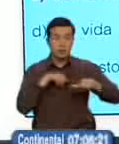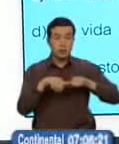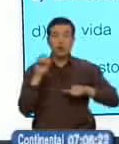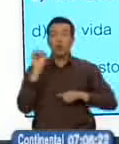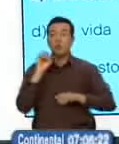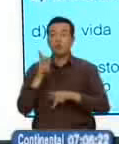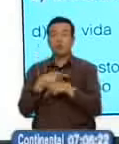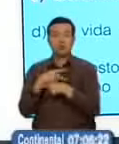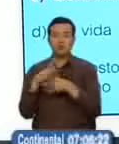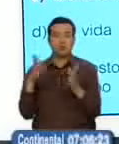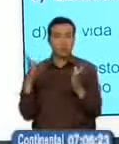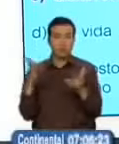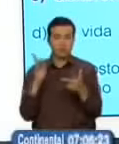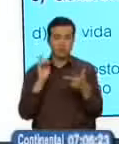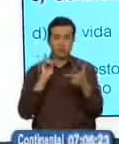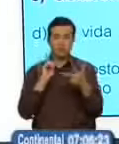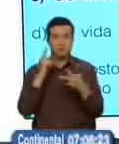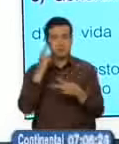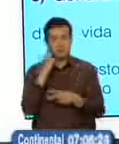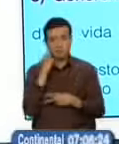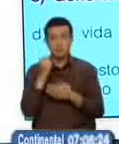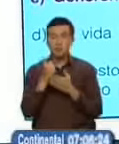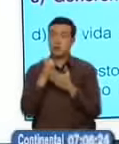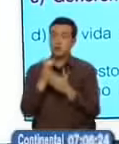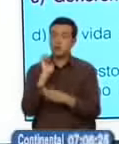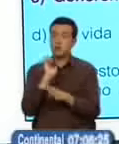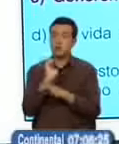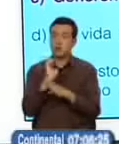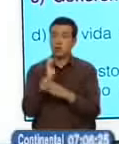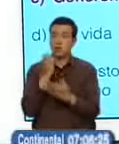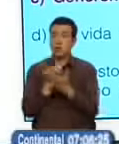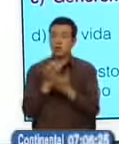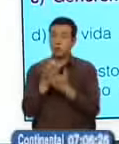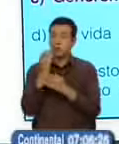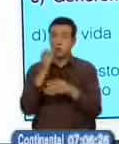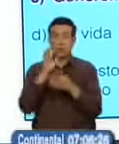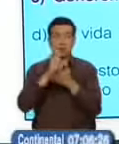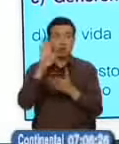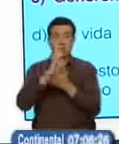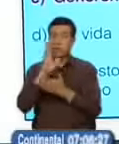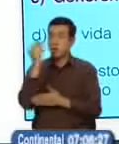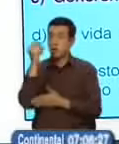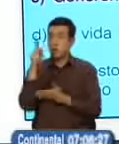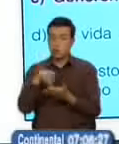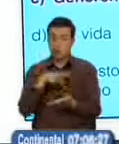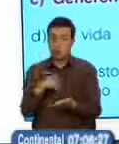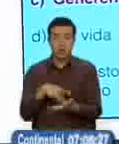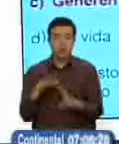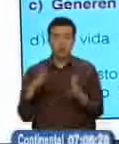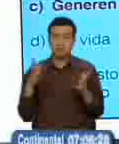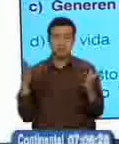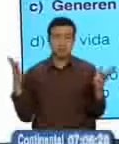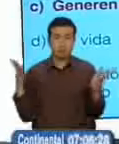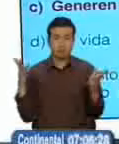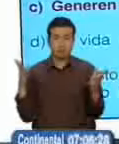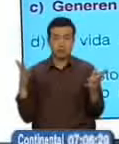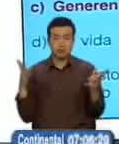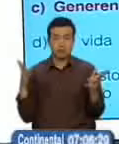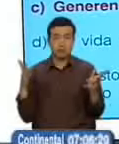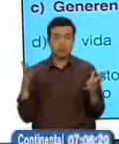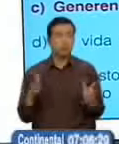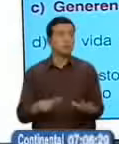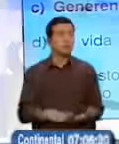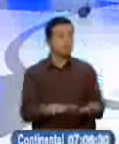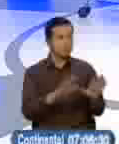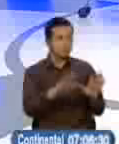y o productivas. C, generen beneficios económicos futuros. Las escuelas no generan ingresos para que derivan paremos en ahí,